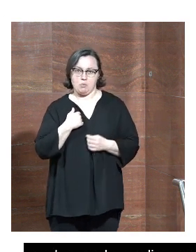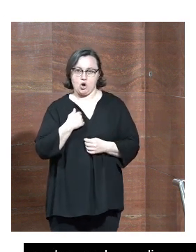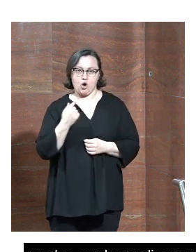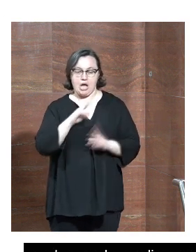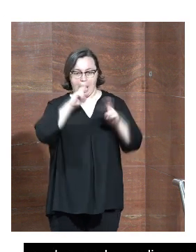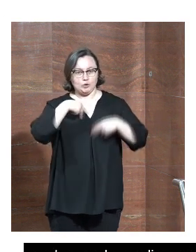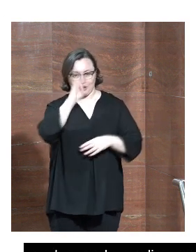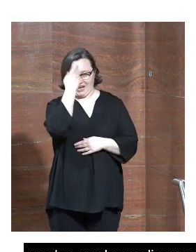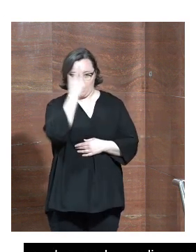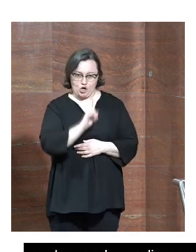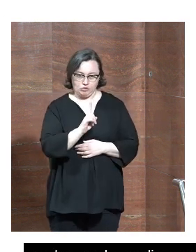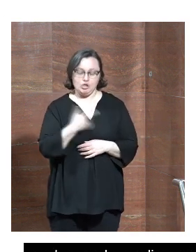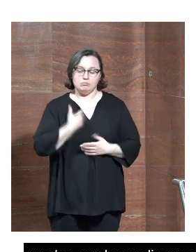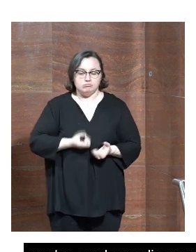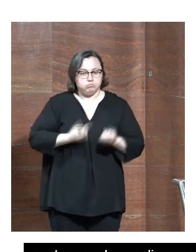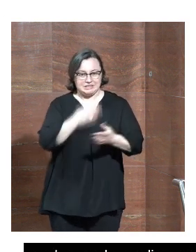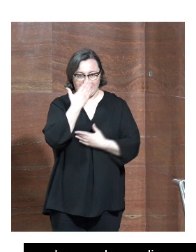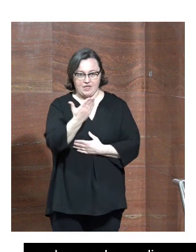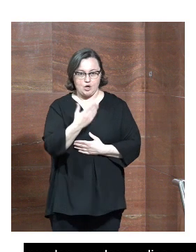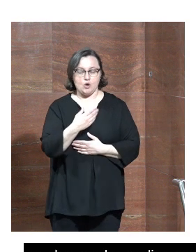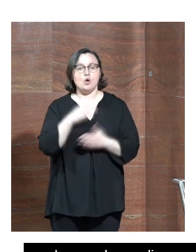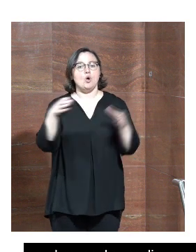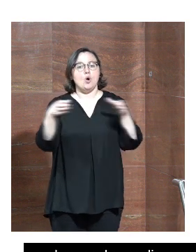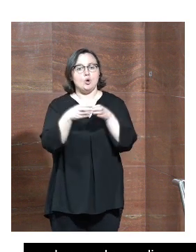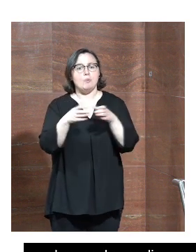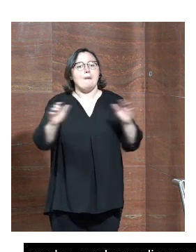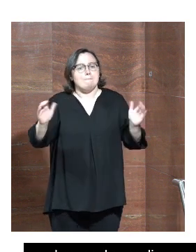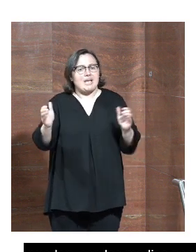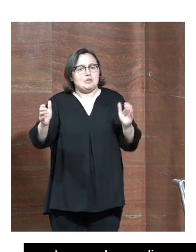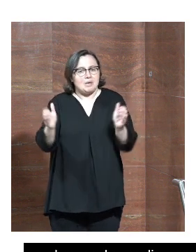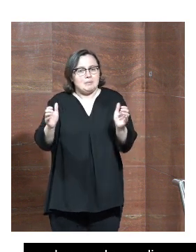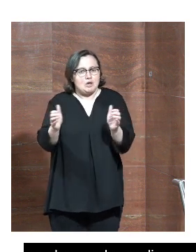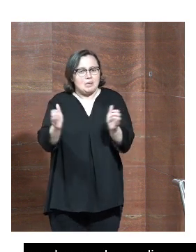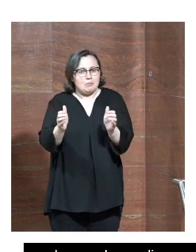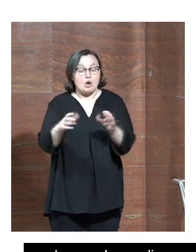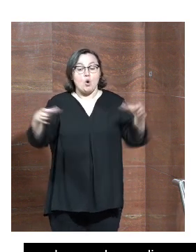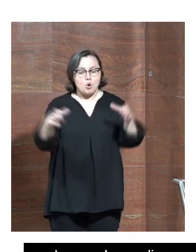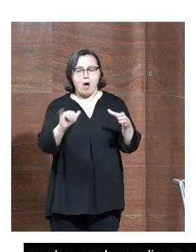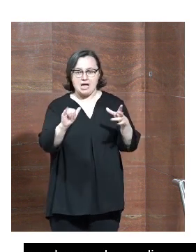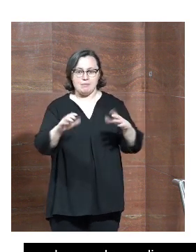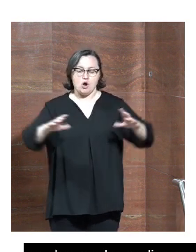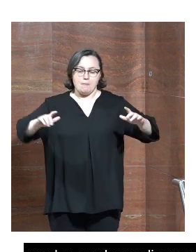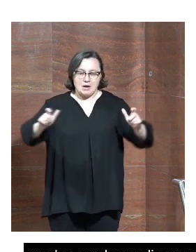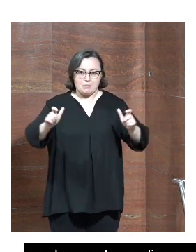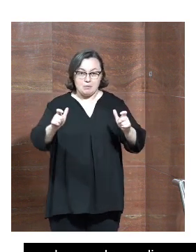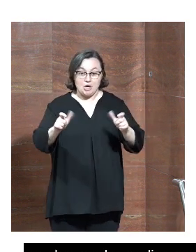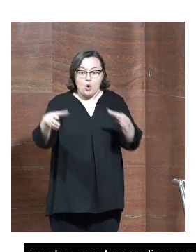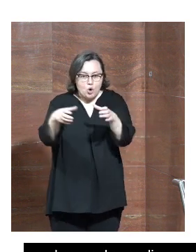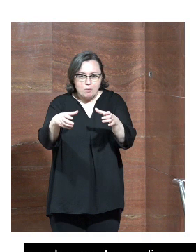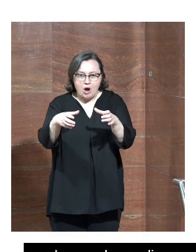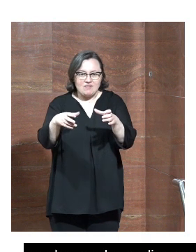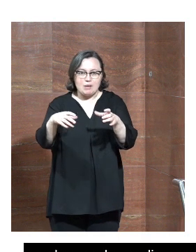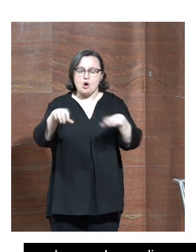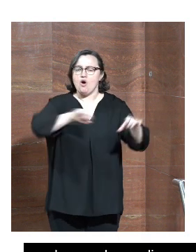a mí mismo, es que hay un grupo cada vez más pequeño, evidentemente será cada vez más pequeño, pero que tienen que permanecer en